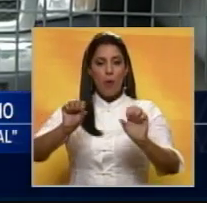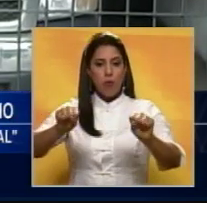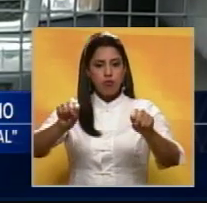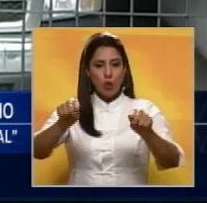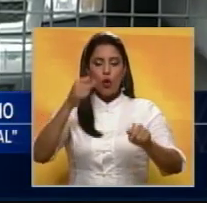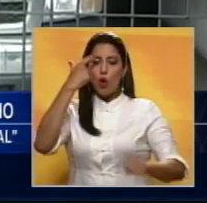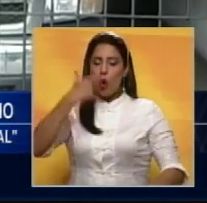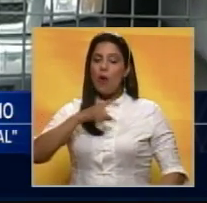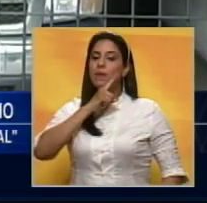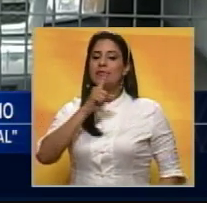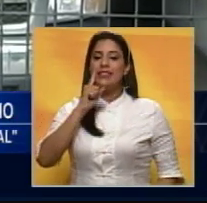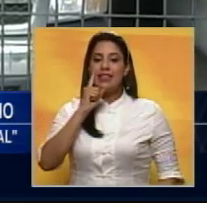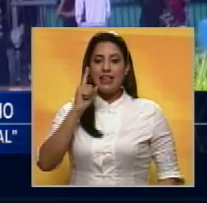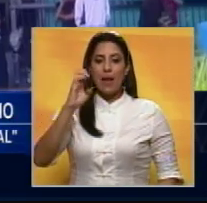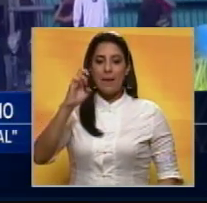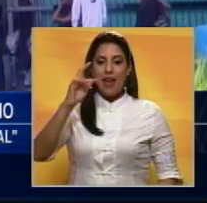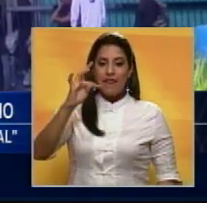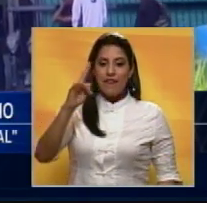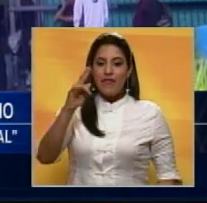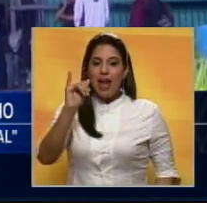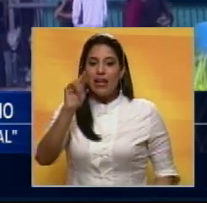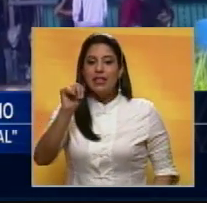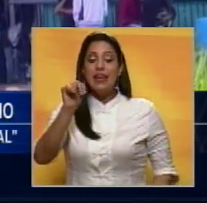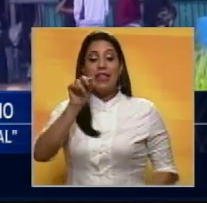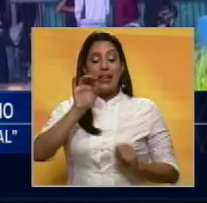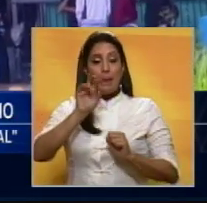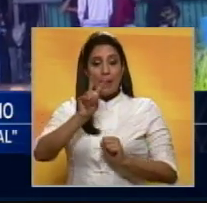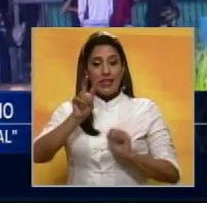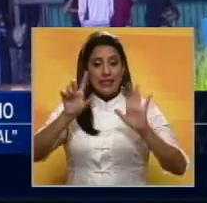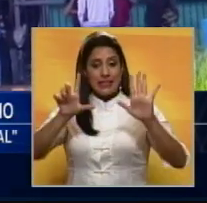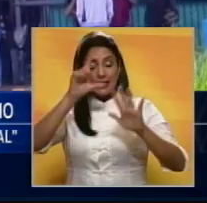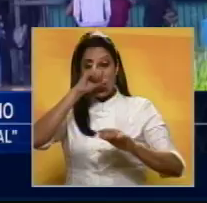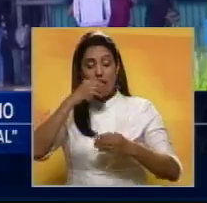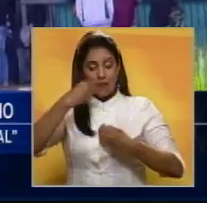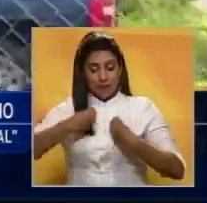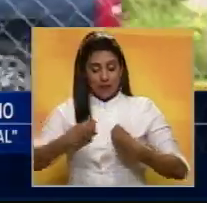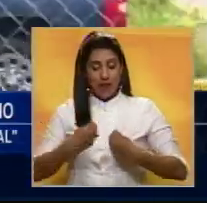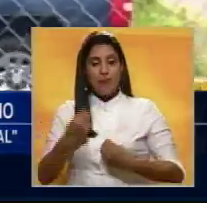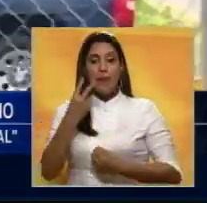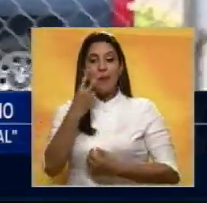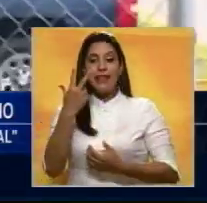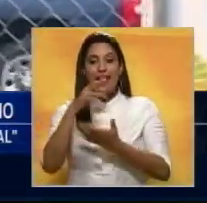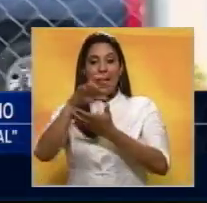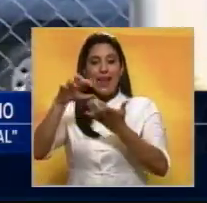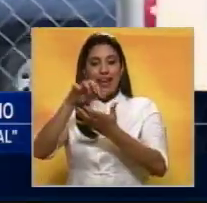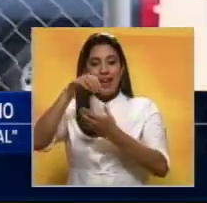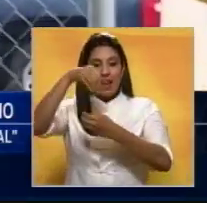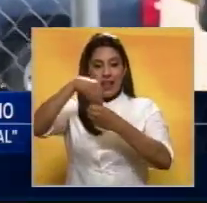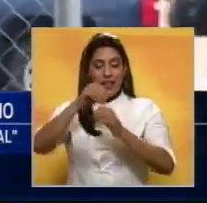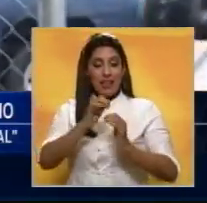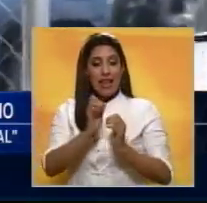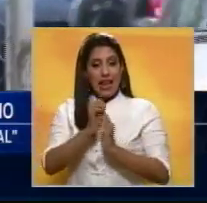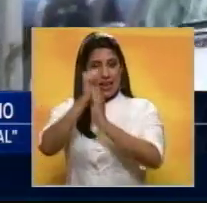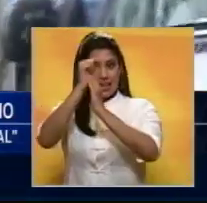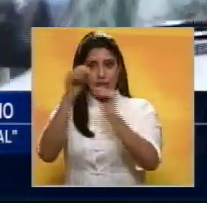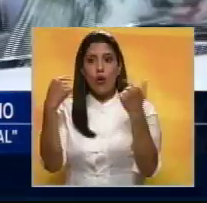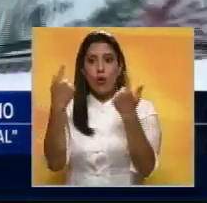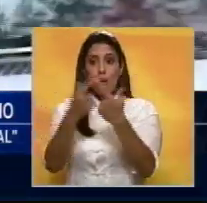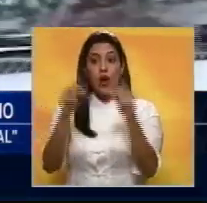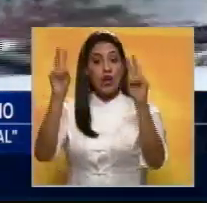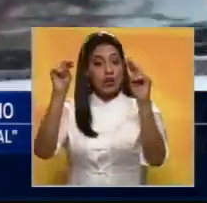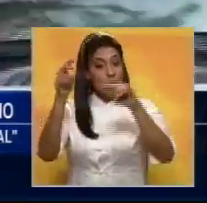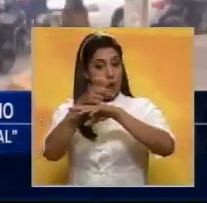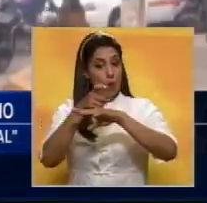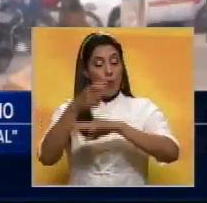El hombre, identificado como Efraín Sierra Quintero, de 27 años, residenciado en el barrio 23 de enero, era un líder vecinal. Según